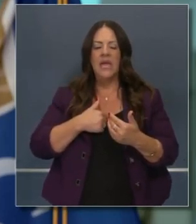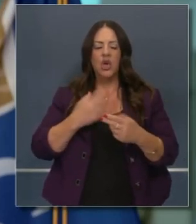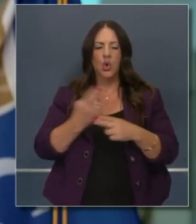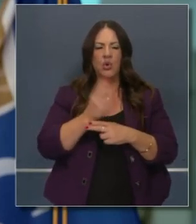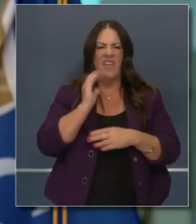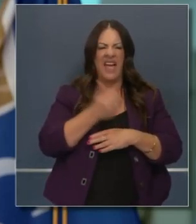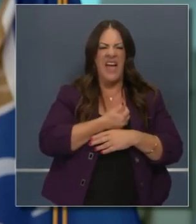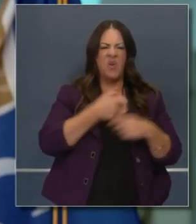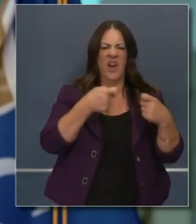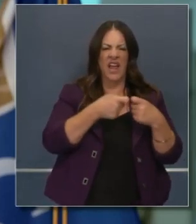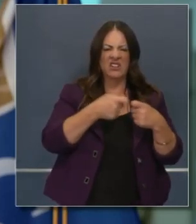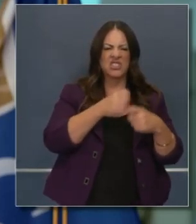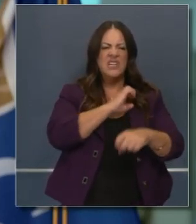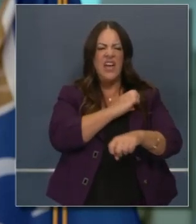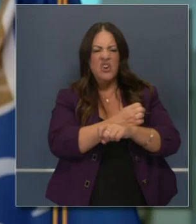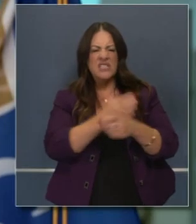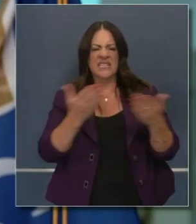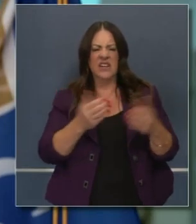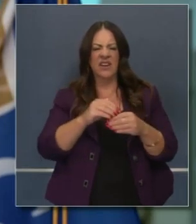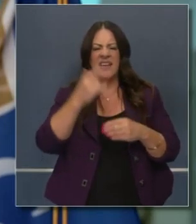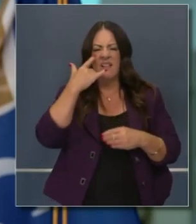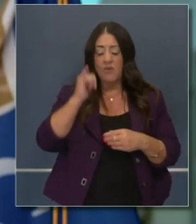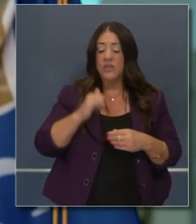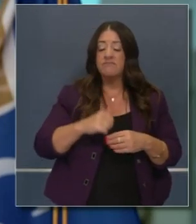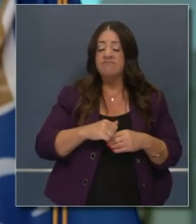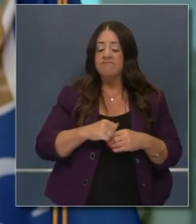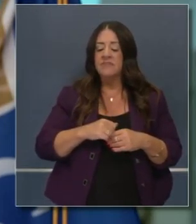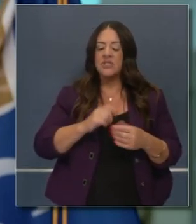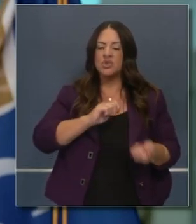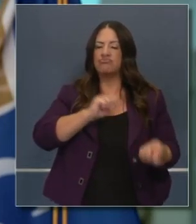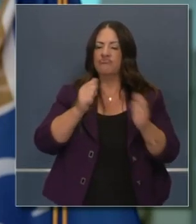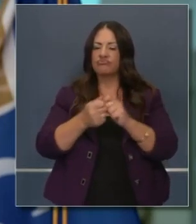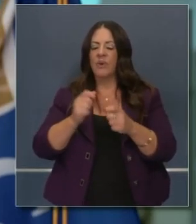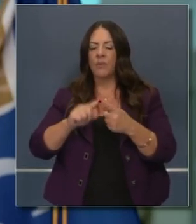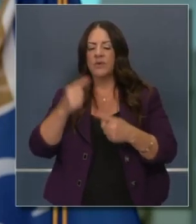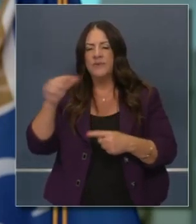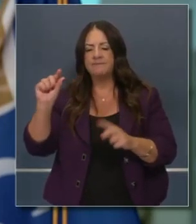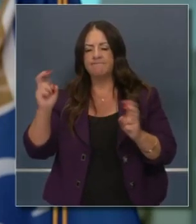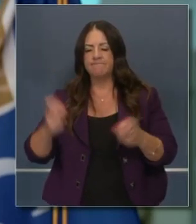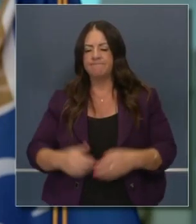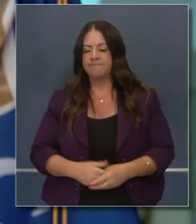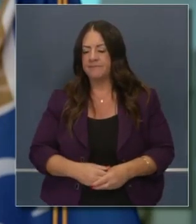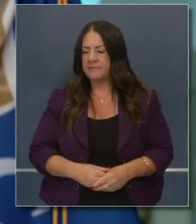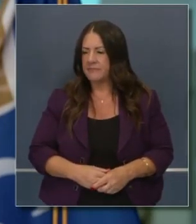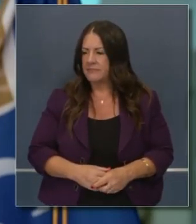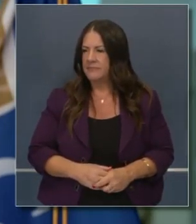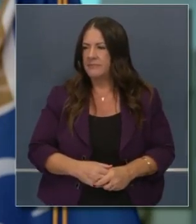que generamos y consumimos electricidad en el estado de California.